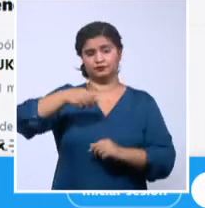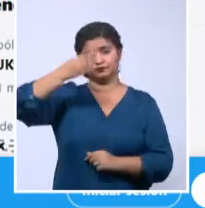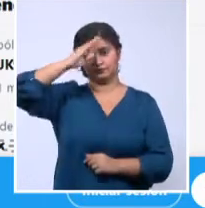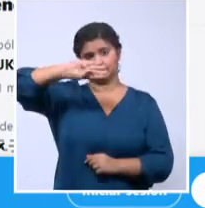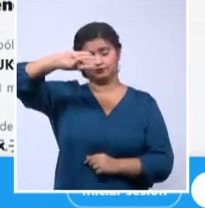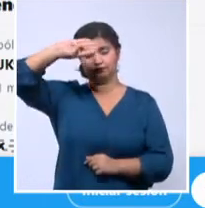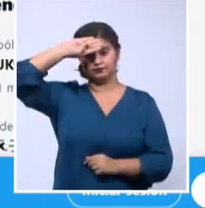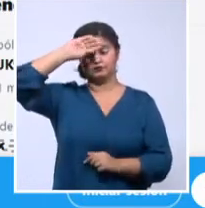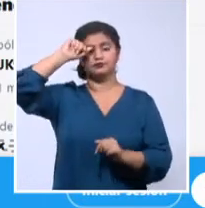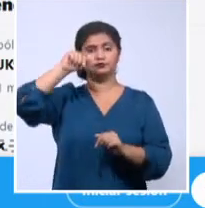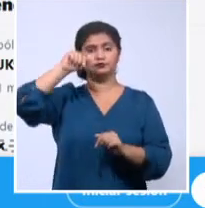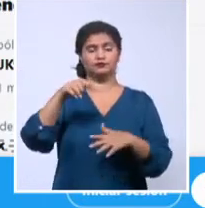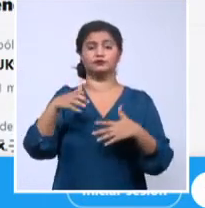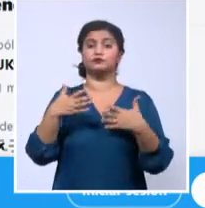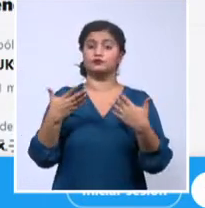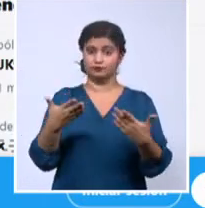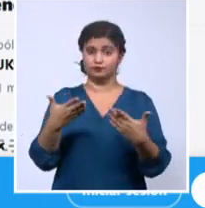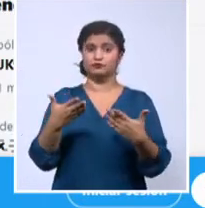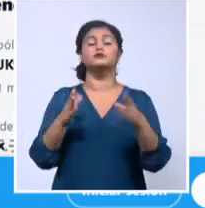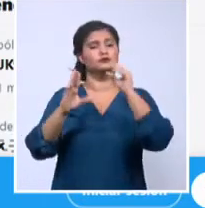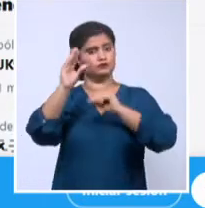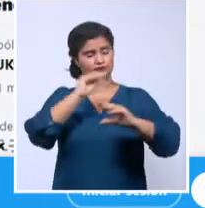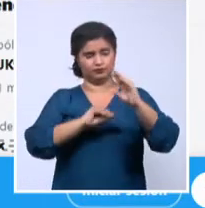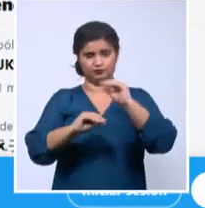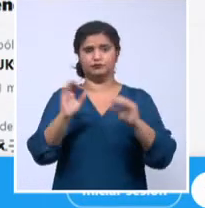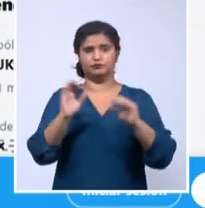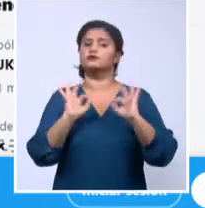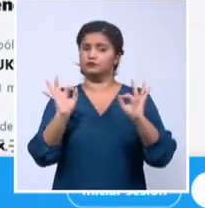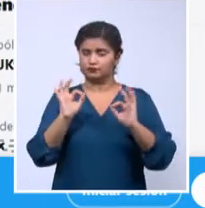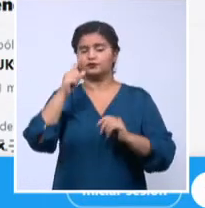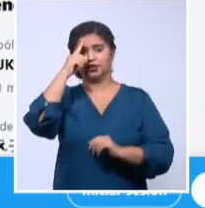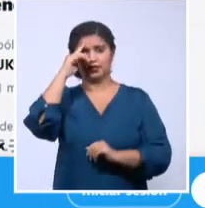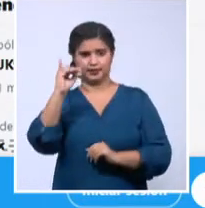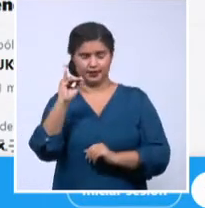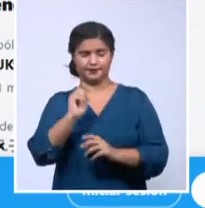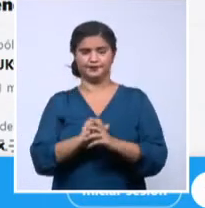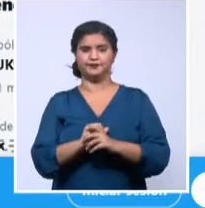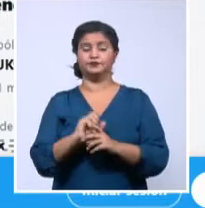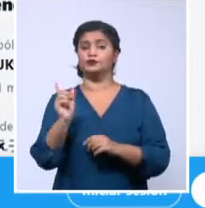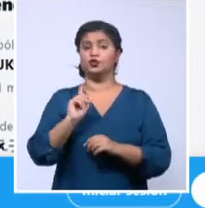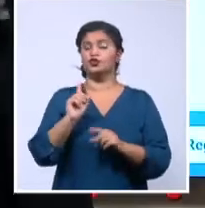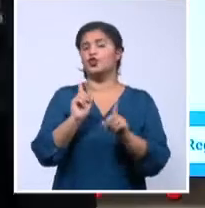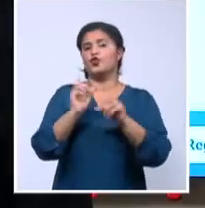las oportunidades de diálogo. Con los mercenarios no nos entendemos.